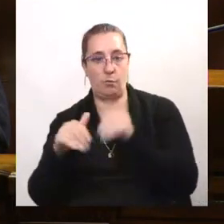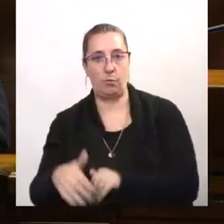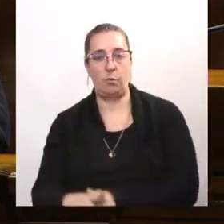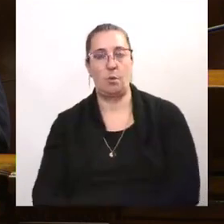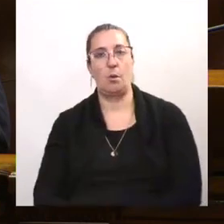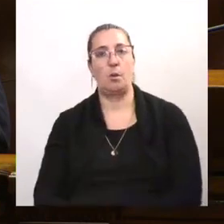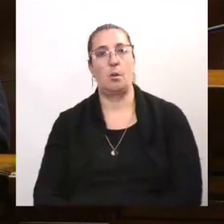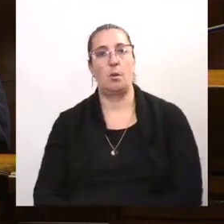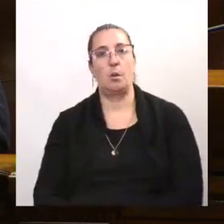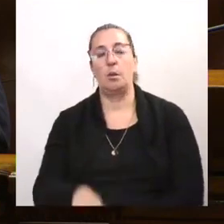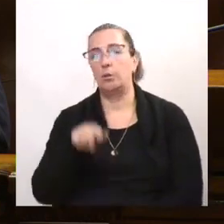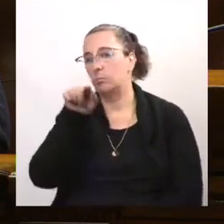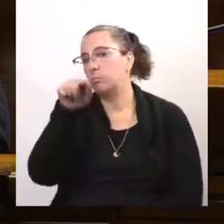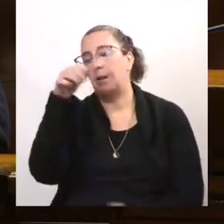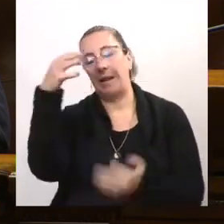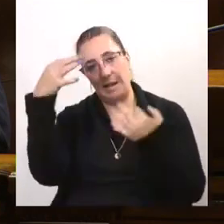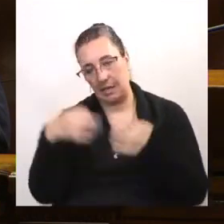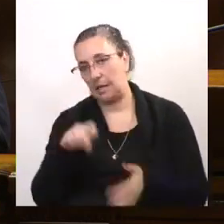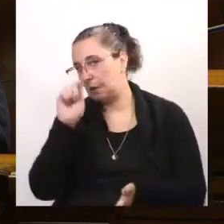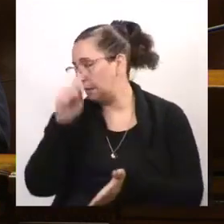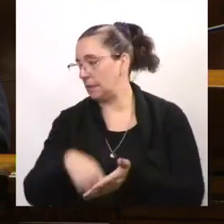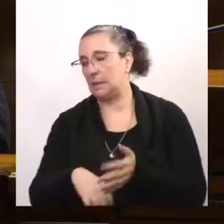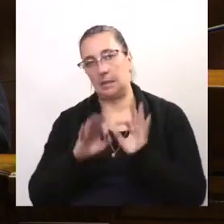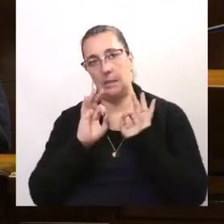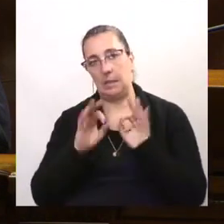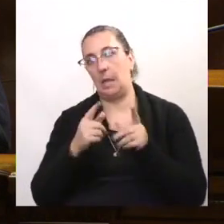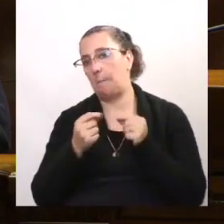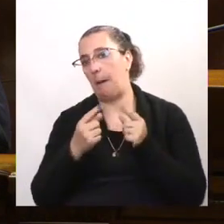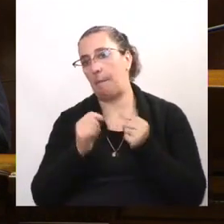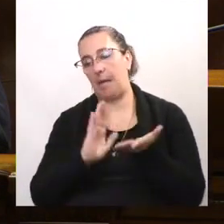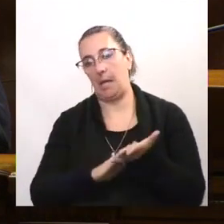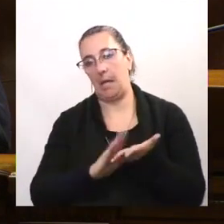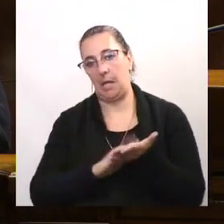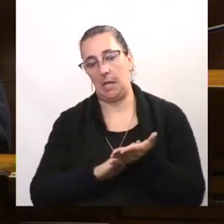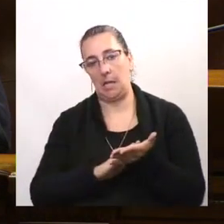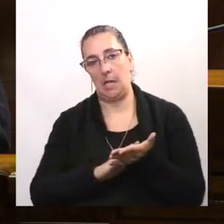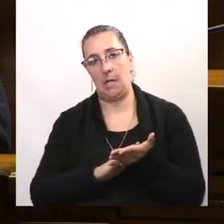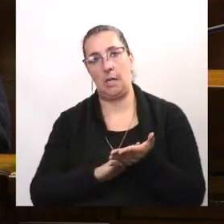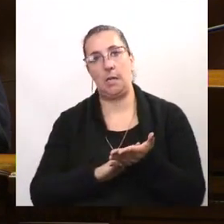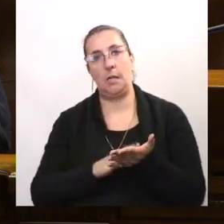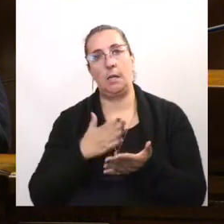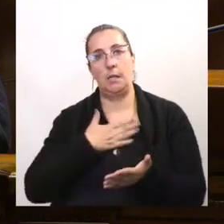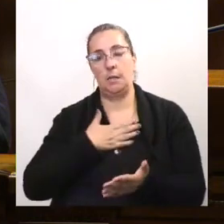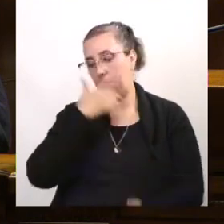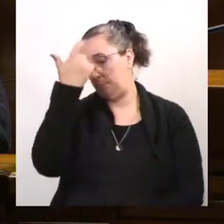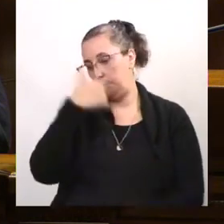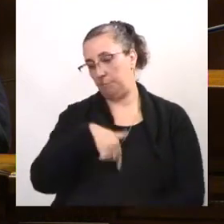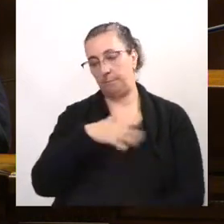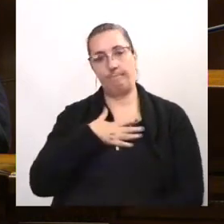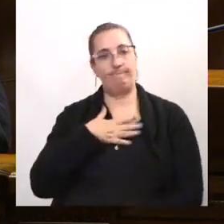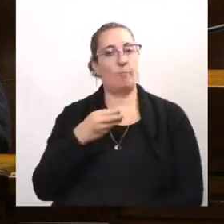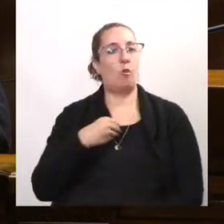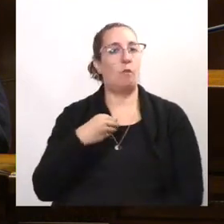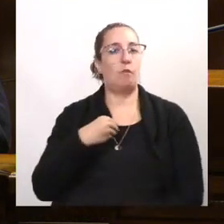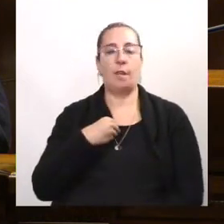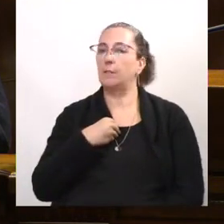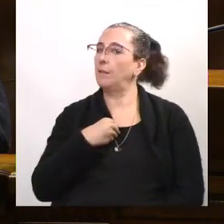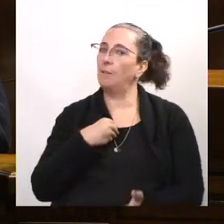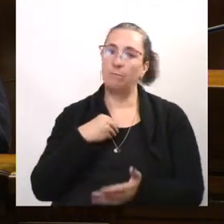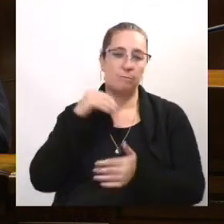Y eso es una garantía absoluta, el papel. En lo personal, yo no tengo confianza en el voto